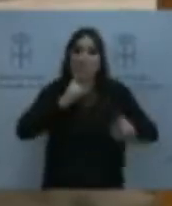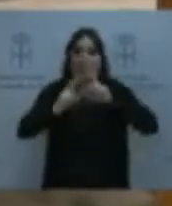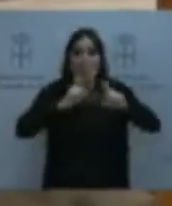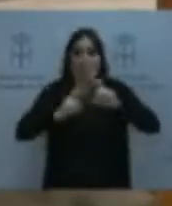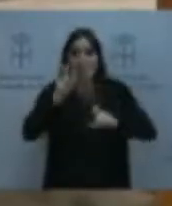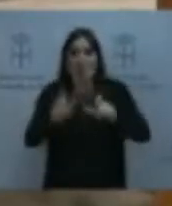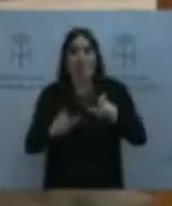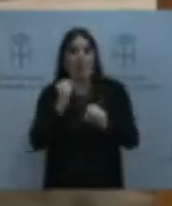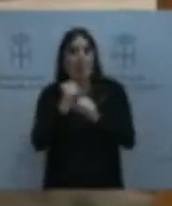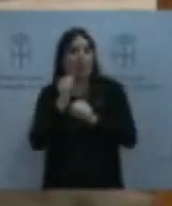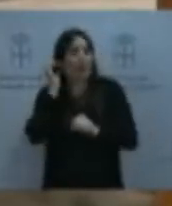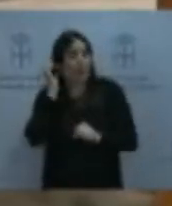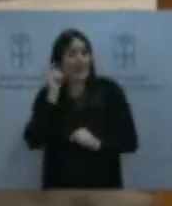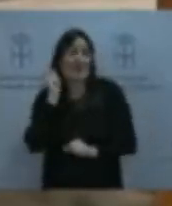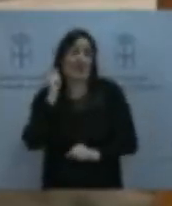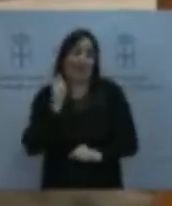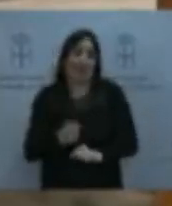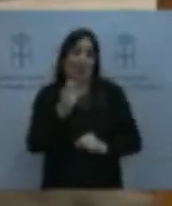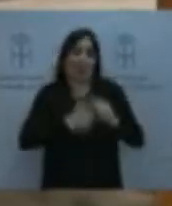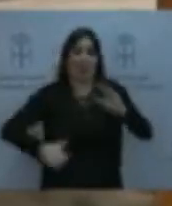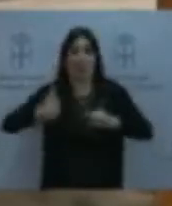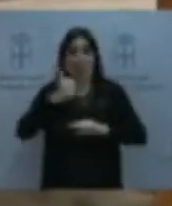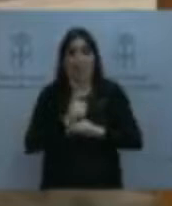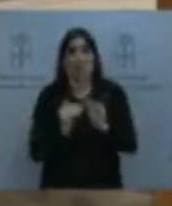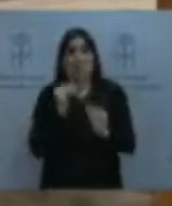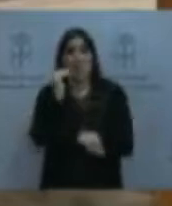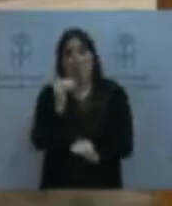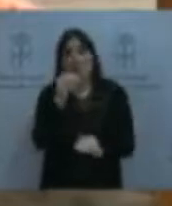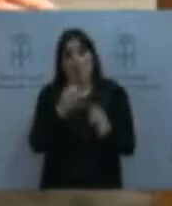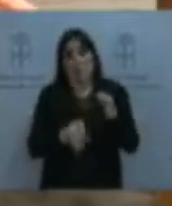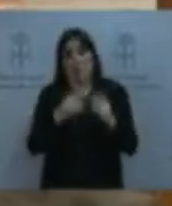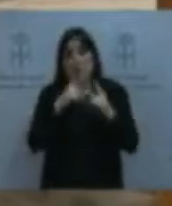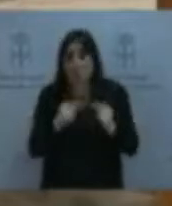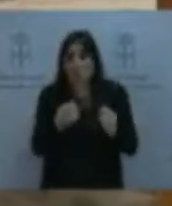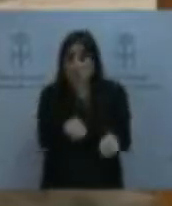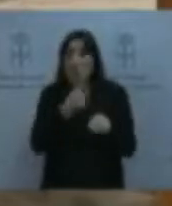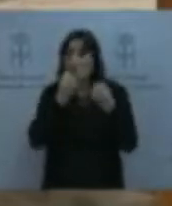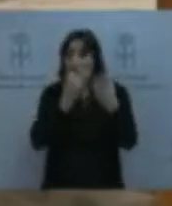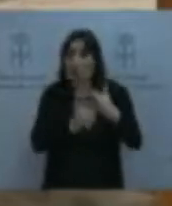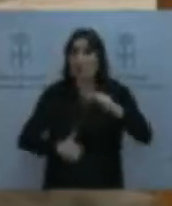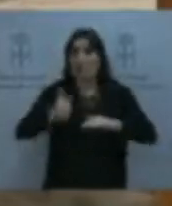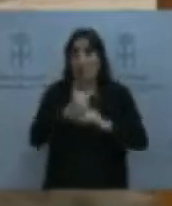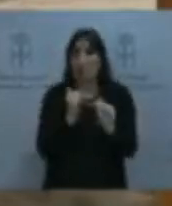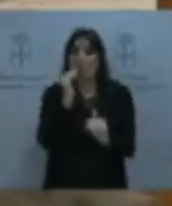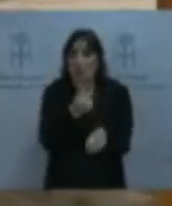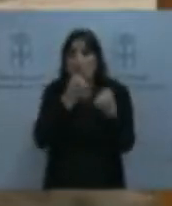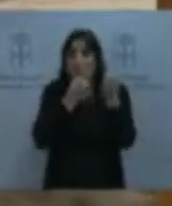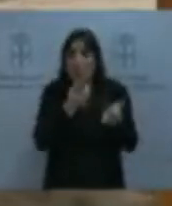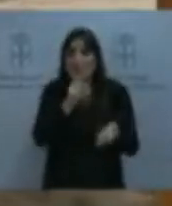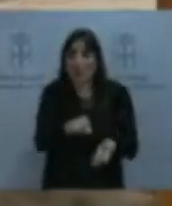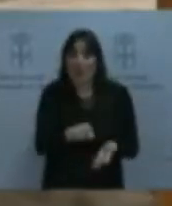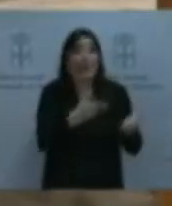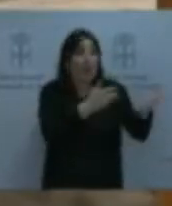Asturias, informaciones del propio Tribunal Superior. ¿Y cuál es la respuesta que les da su gobierno, las políticas que ustedes